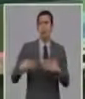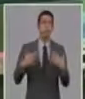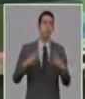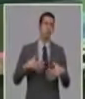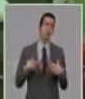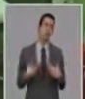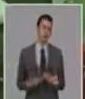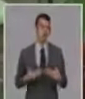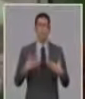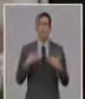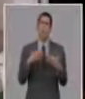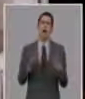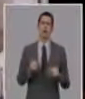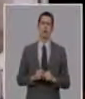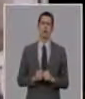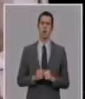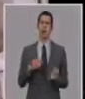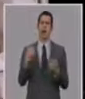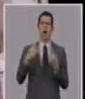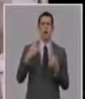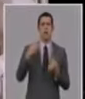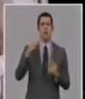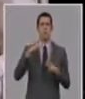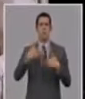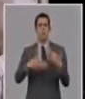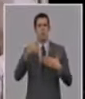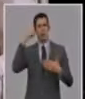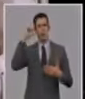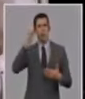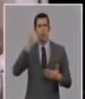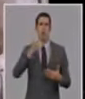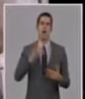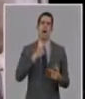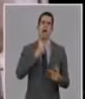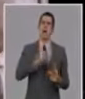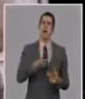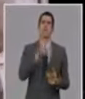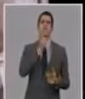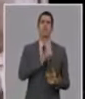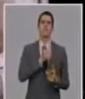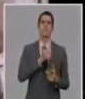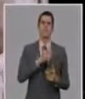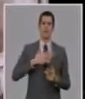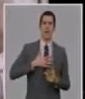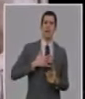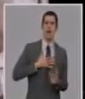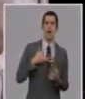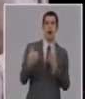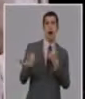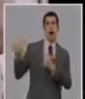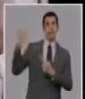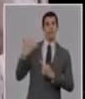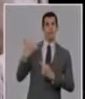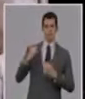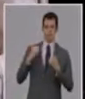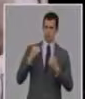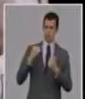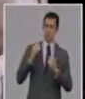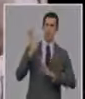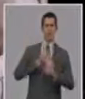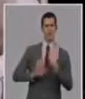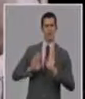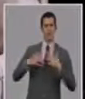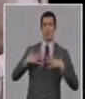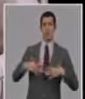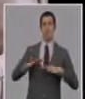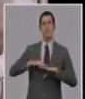etiologías, múltiples causas, entre ellas enfermedades de tipo viral, y sin lugar a duda con lo que se ha encontrado en estas investigaciones y